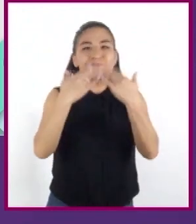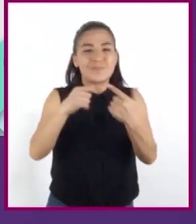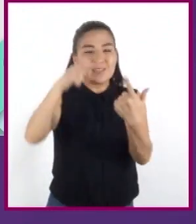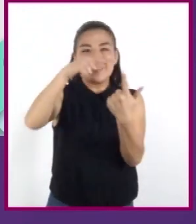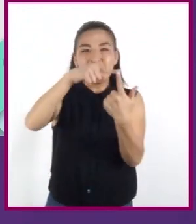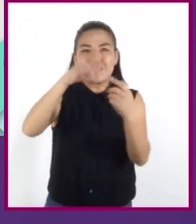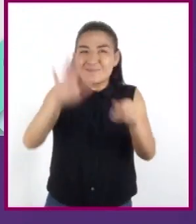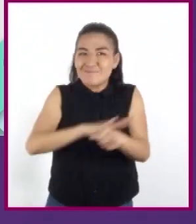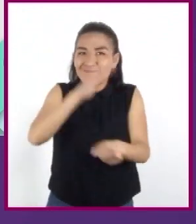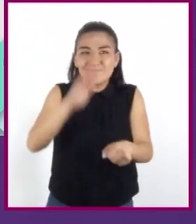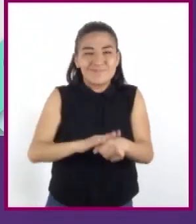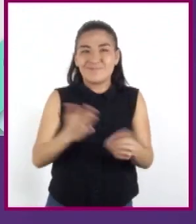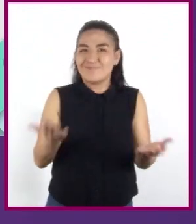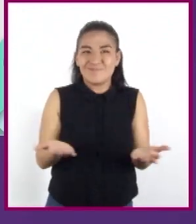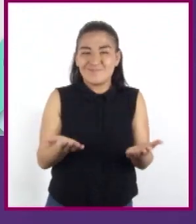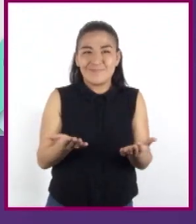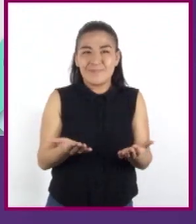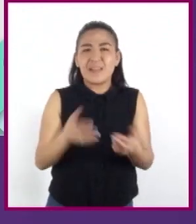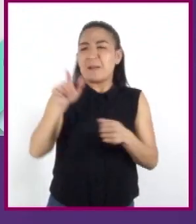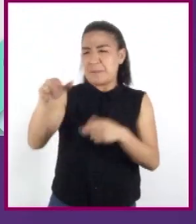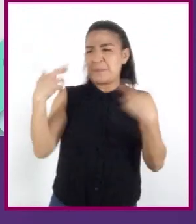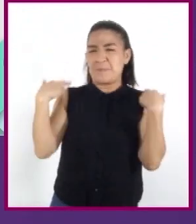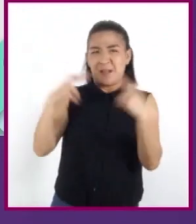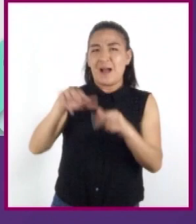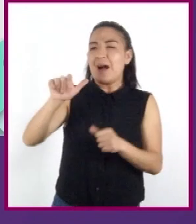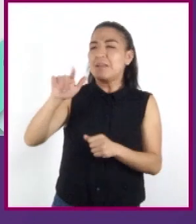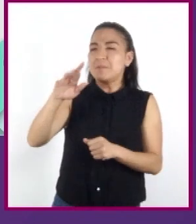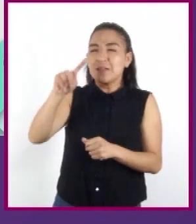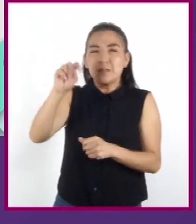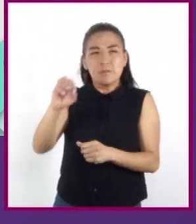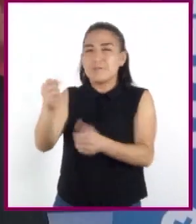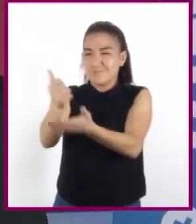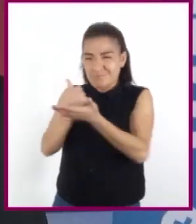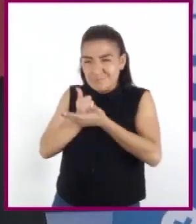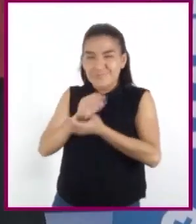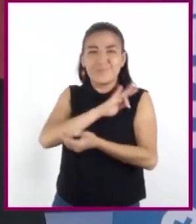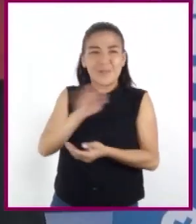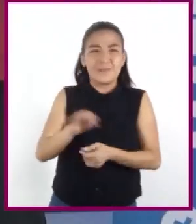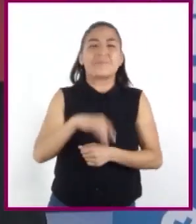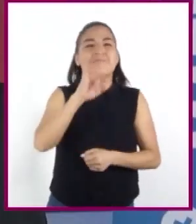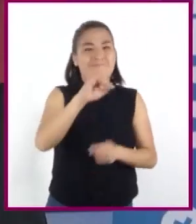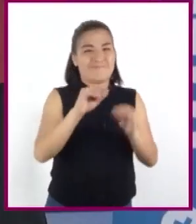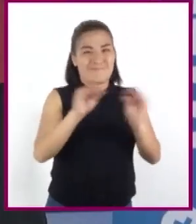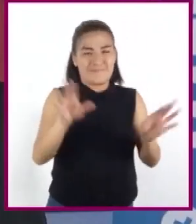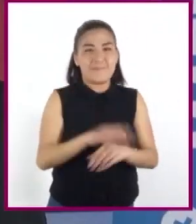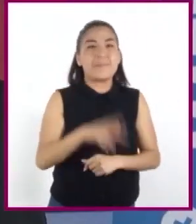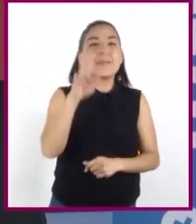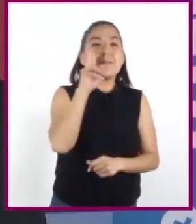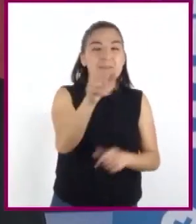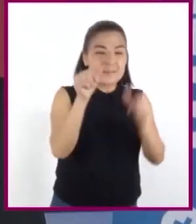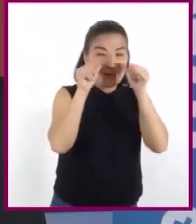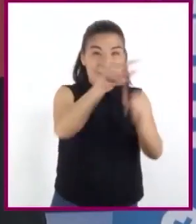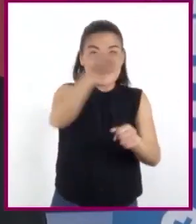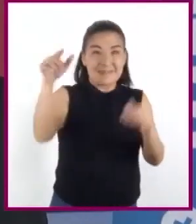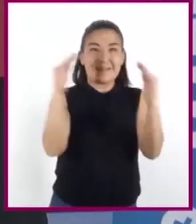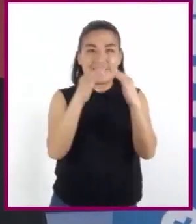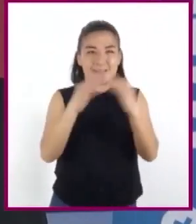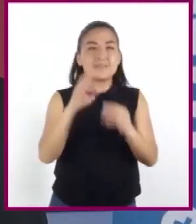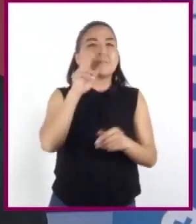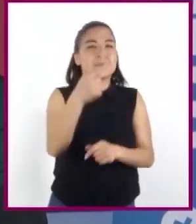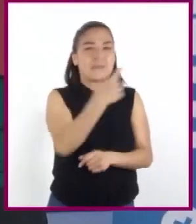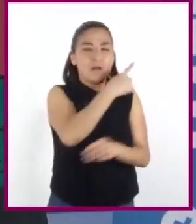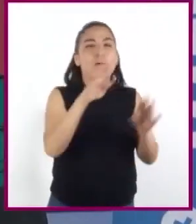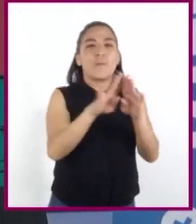exacta. Profesor Alberto, ¿podrías ayudarnos con este punto? Claro que sí. Pongan mucha atención en casa al paso que